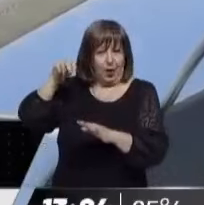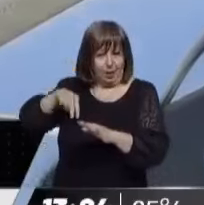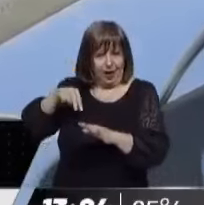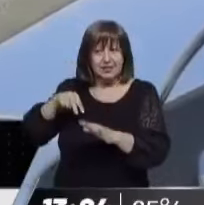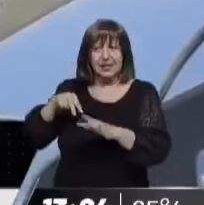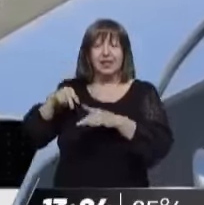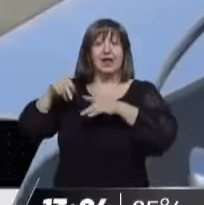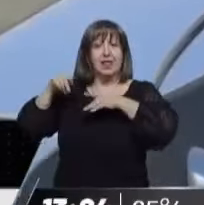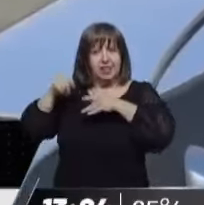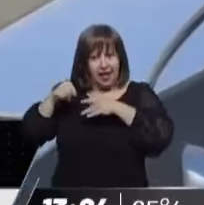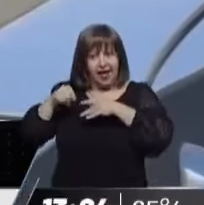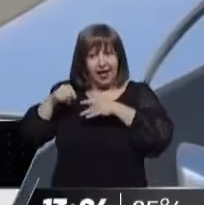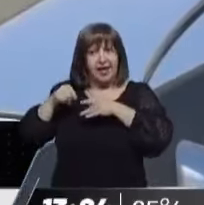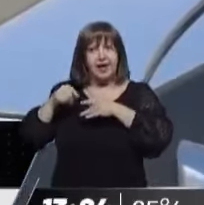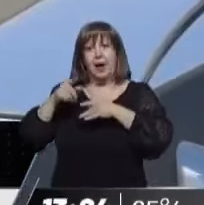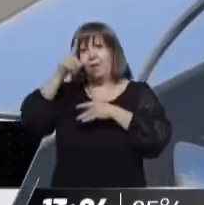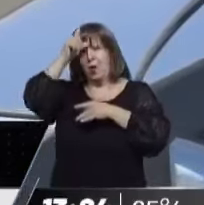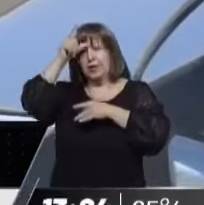huida y ya